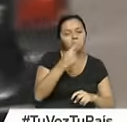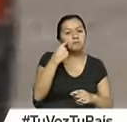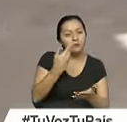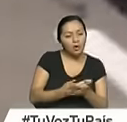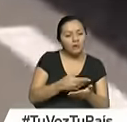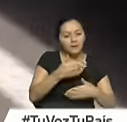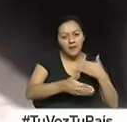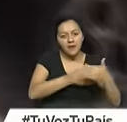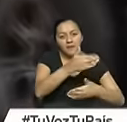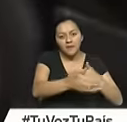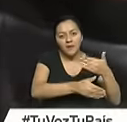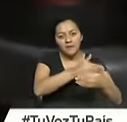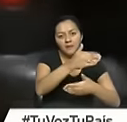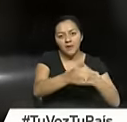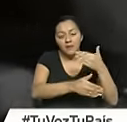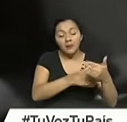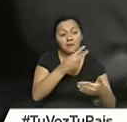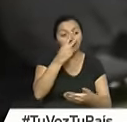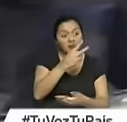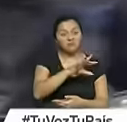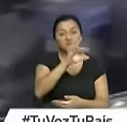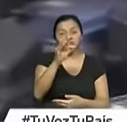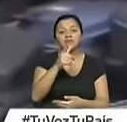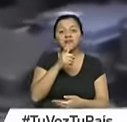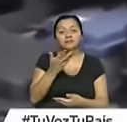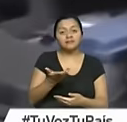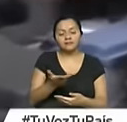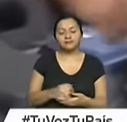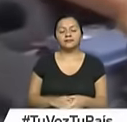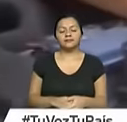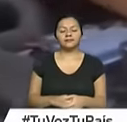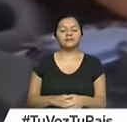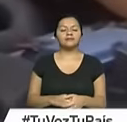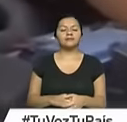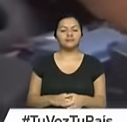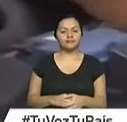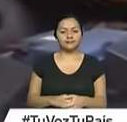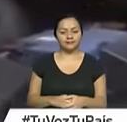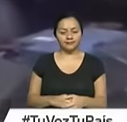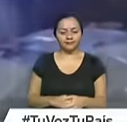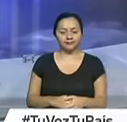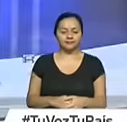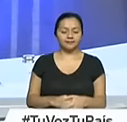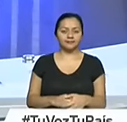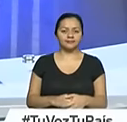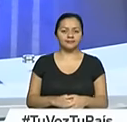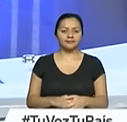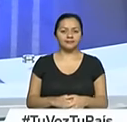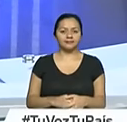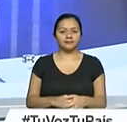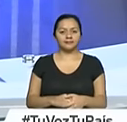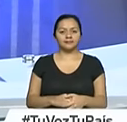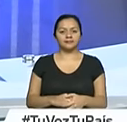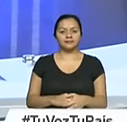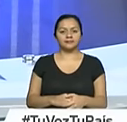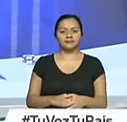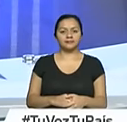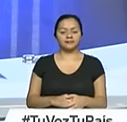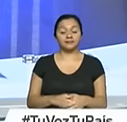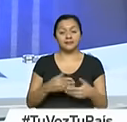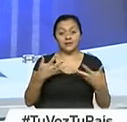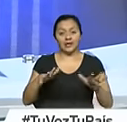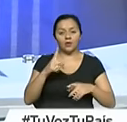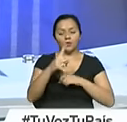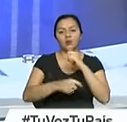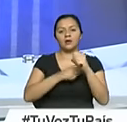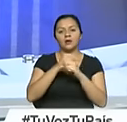a un proceso de revenidos químicos y de remarcación. Carolina Díaz, Noticiero Ciudadano. En lo que va del año, más